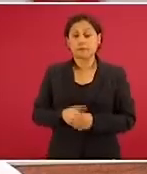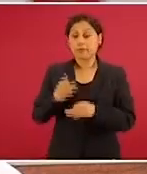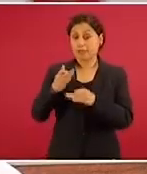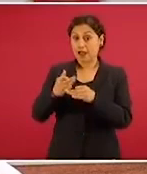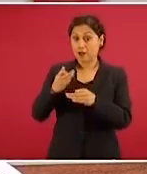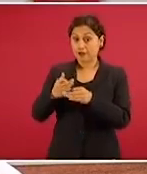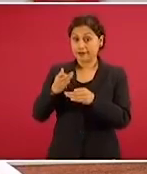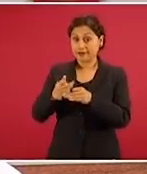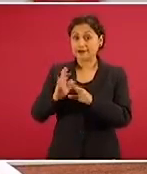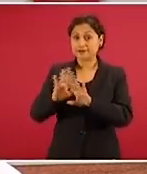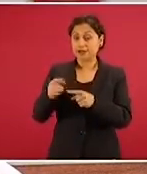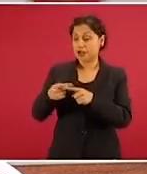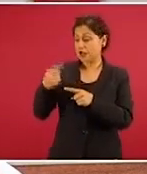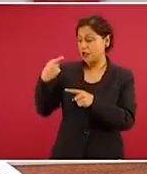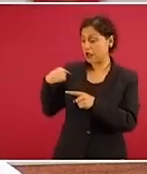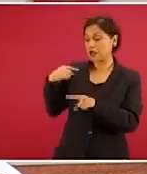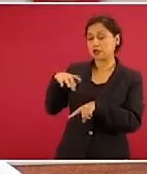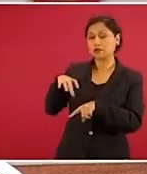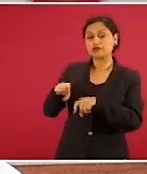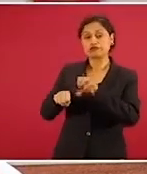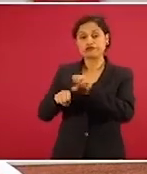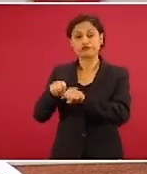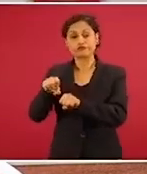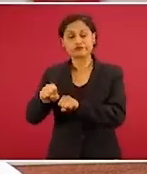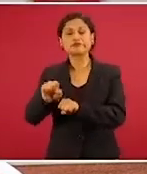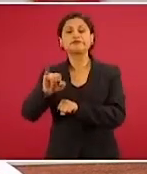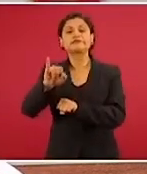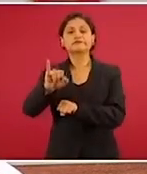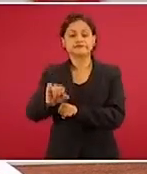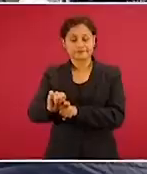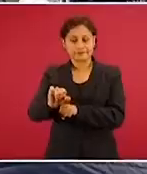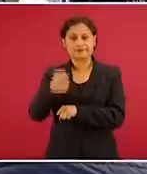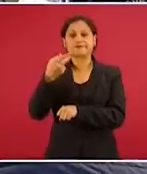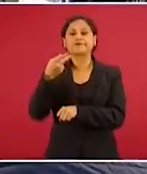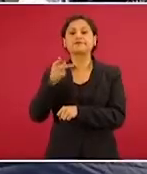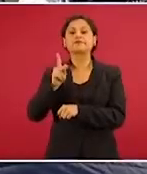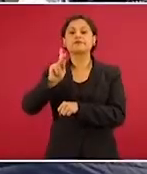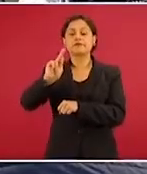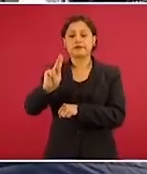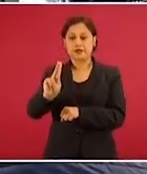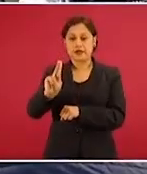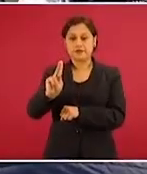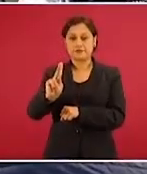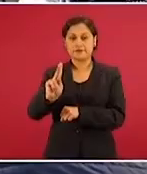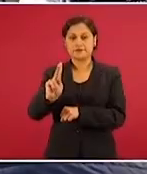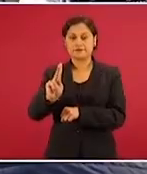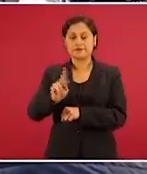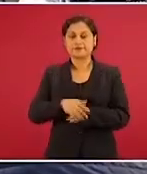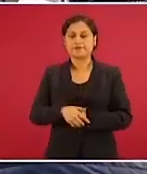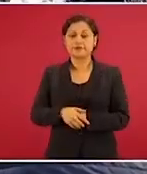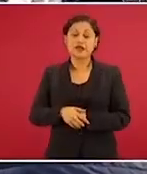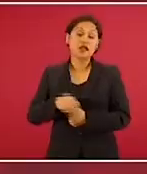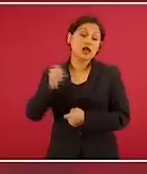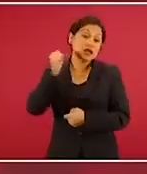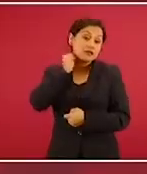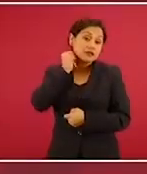avance importante. Sin embargo, el senador